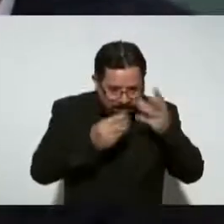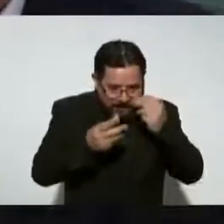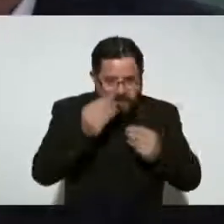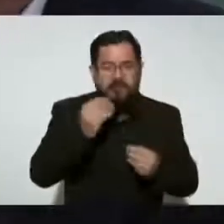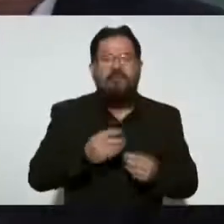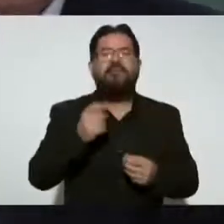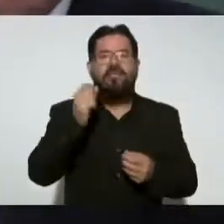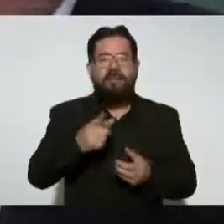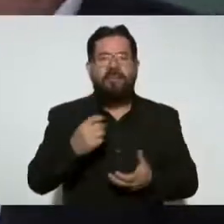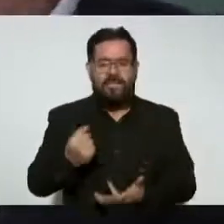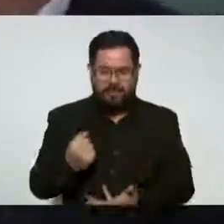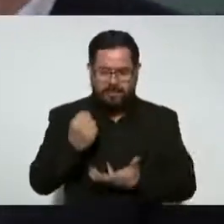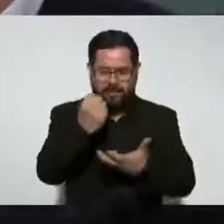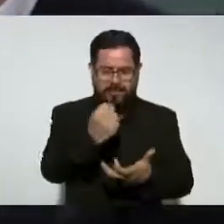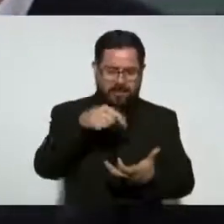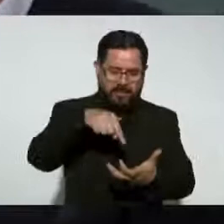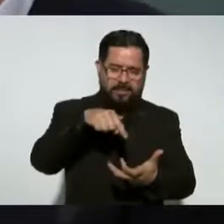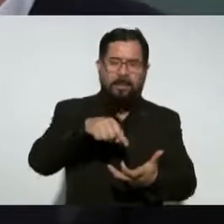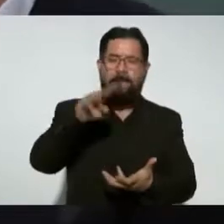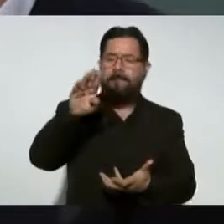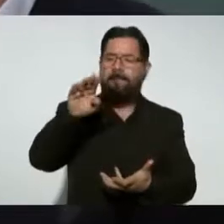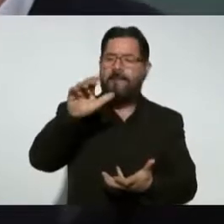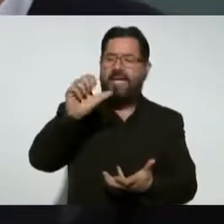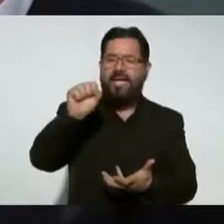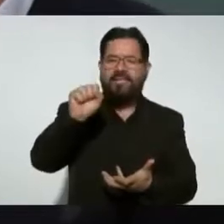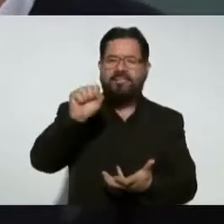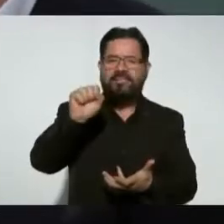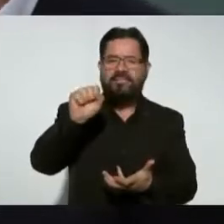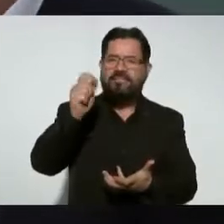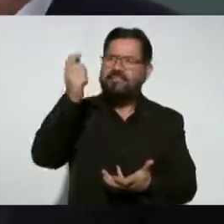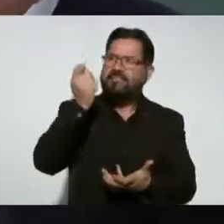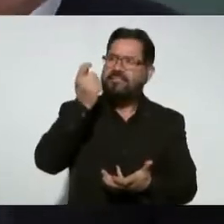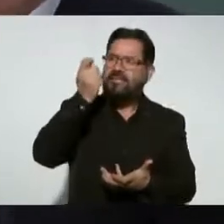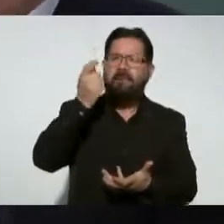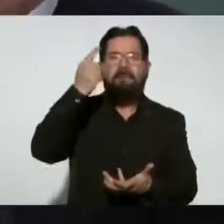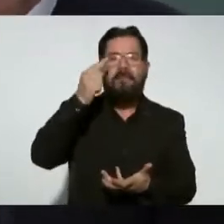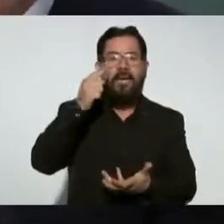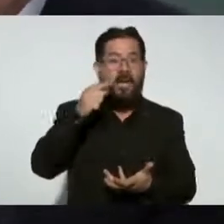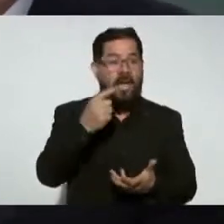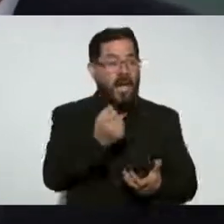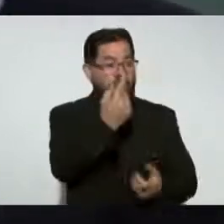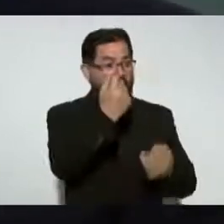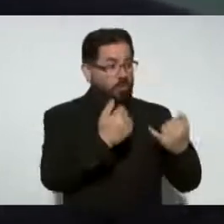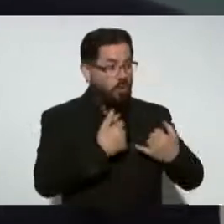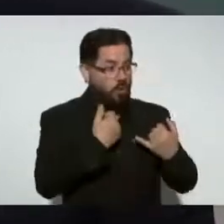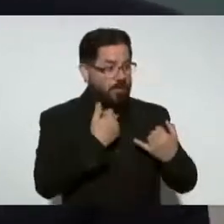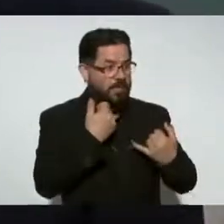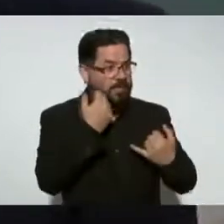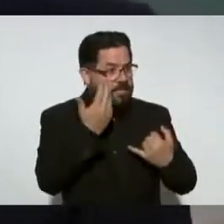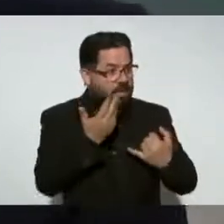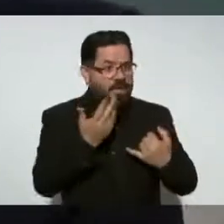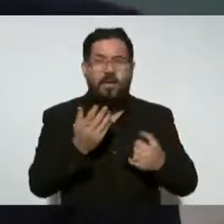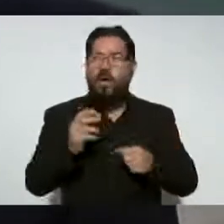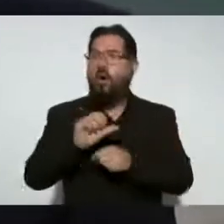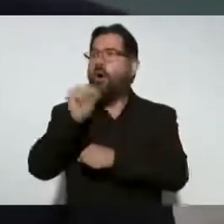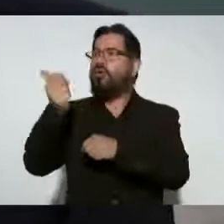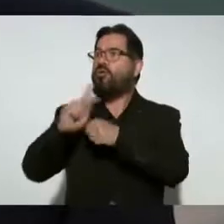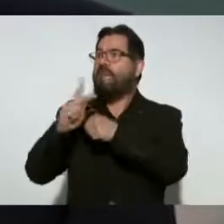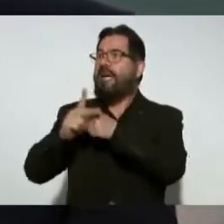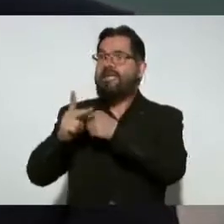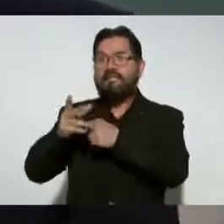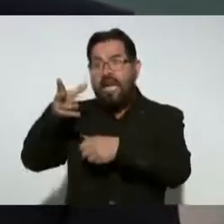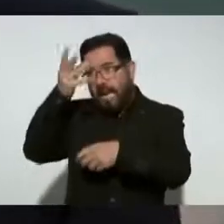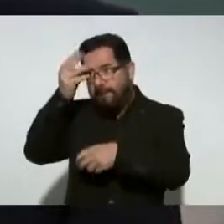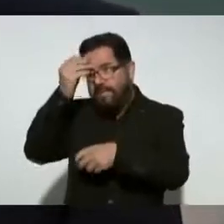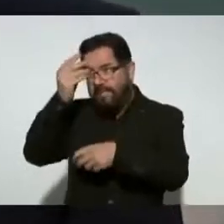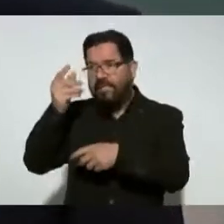becas en el extranjero, que vayan a formarse al extranjero, los